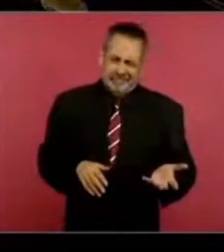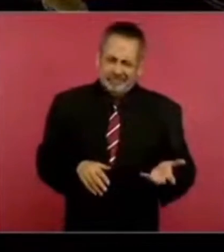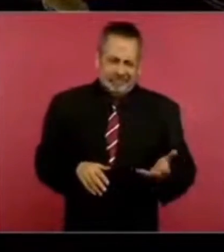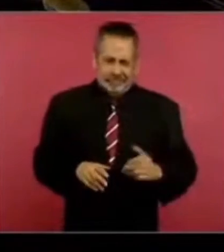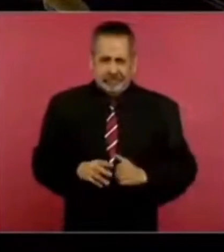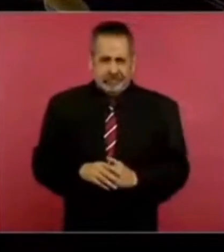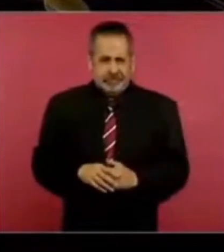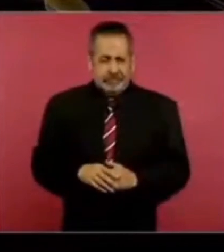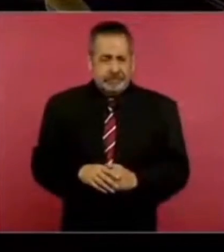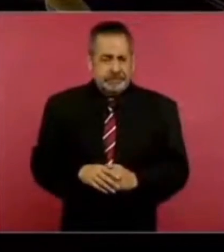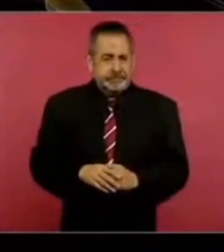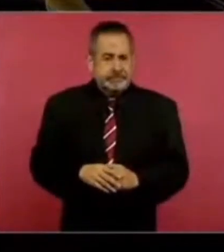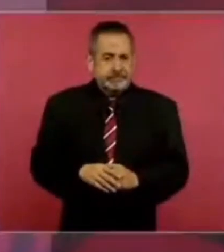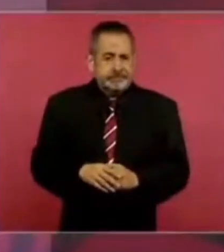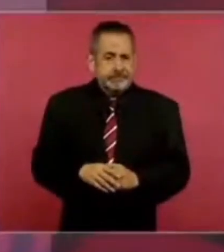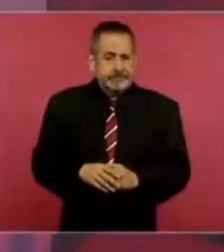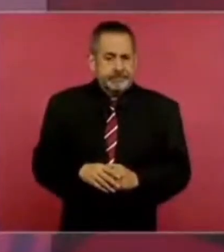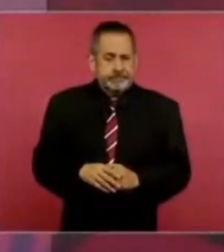porque a veces son